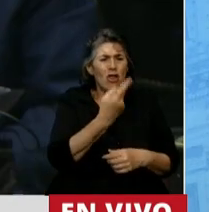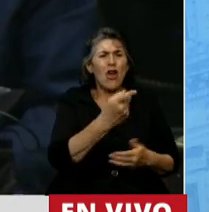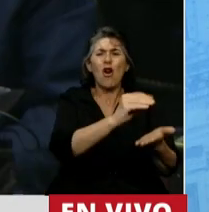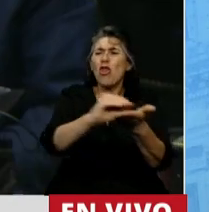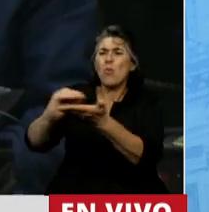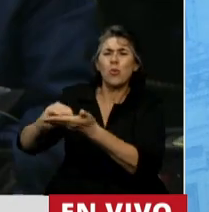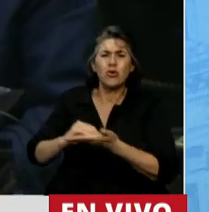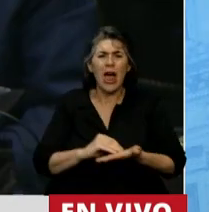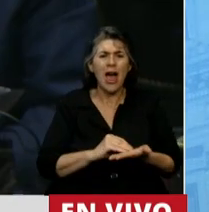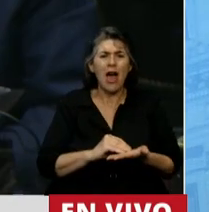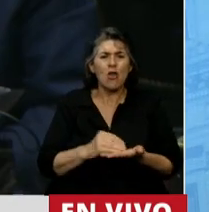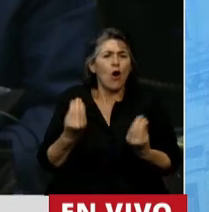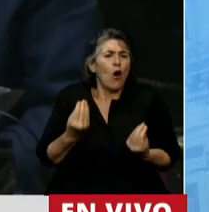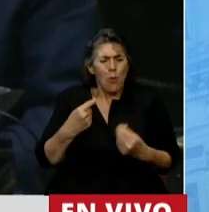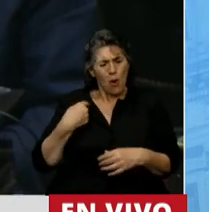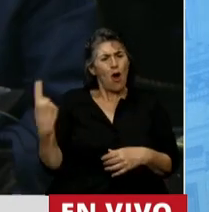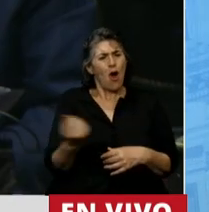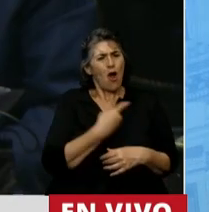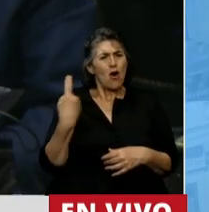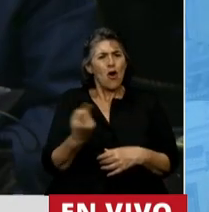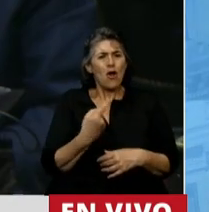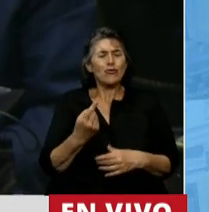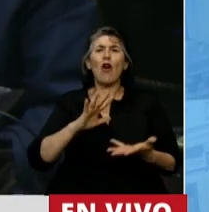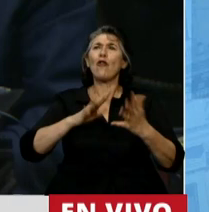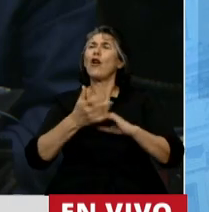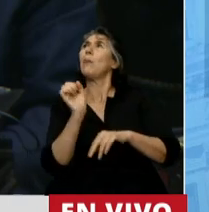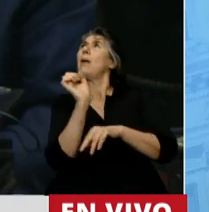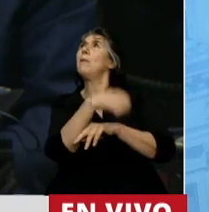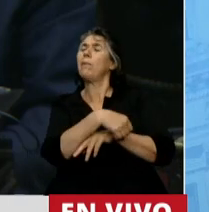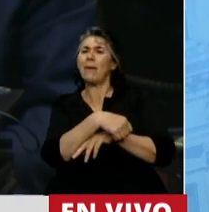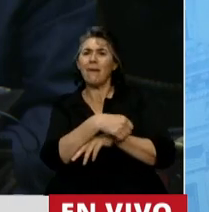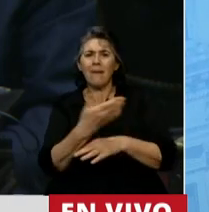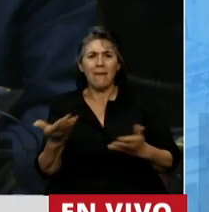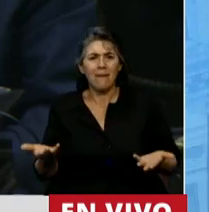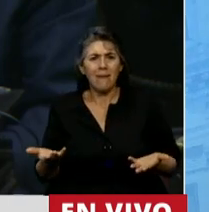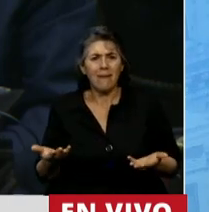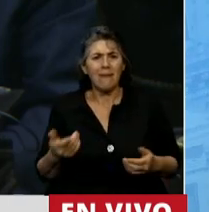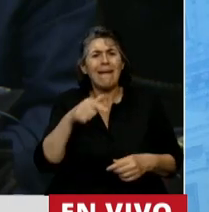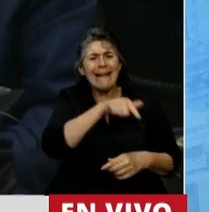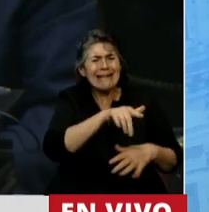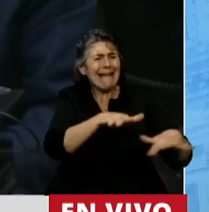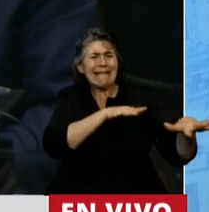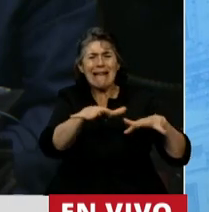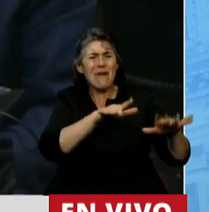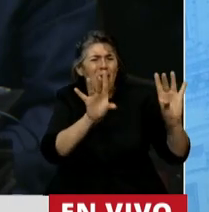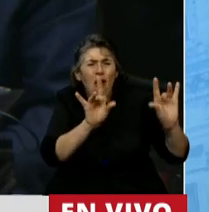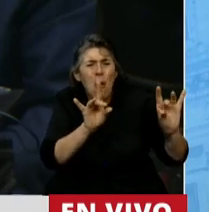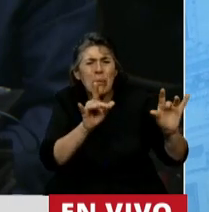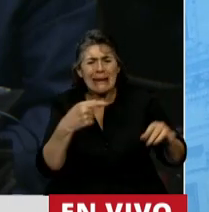diputadas, que permanezcamos indiferentes frente a esta